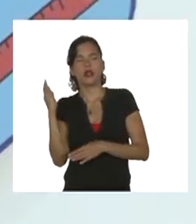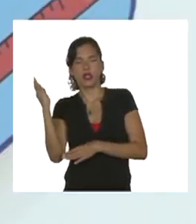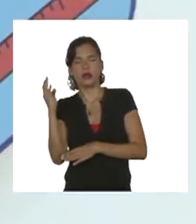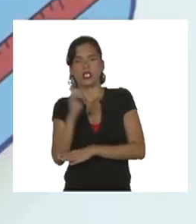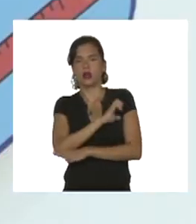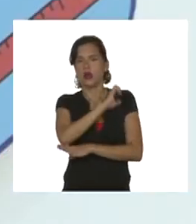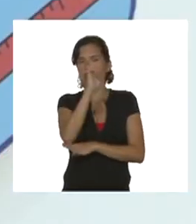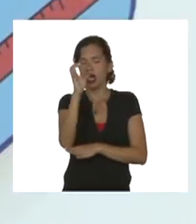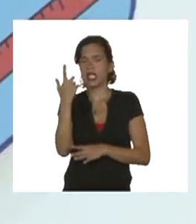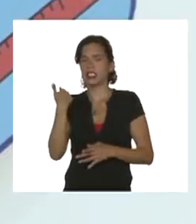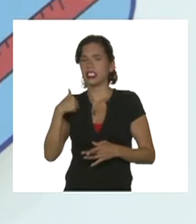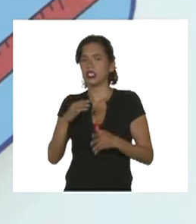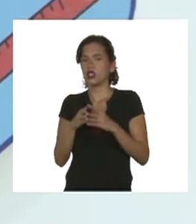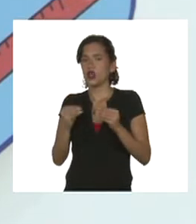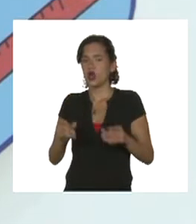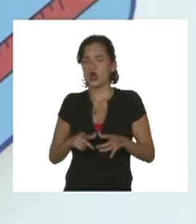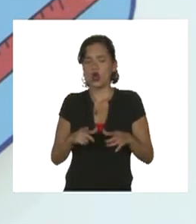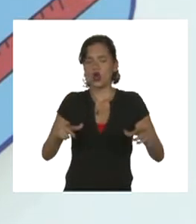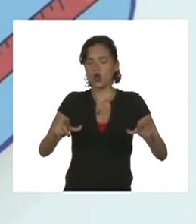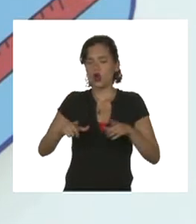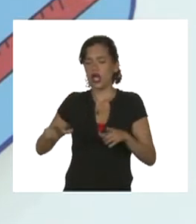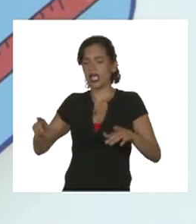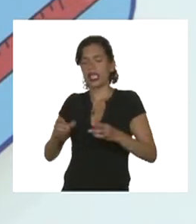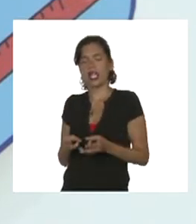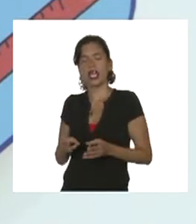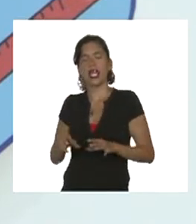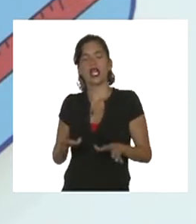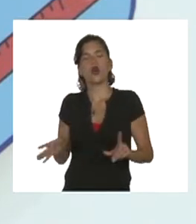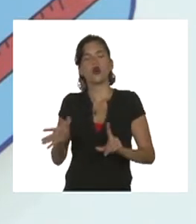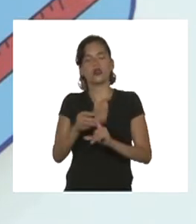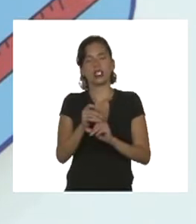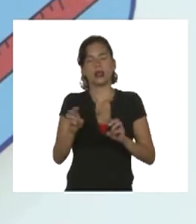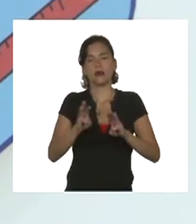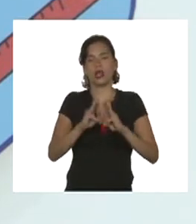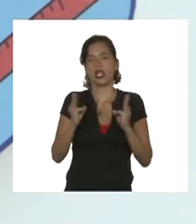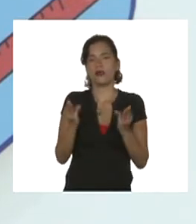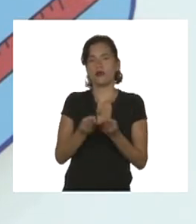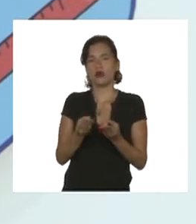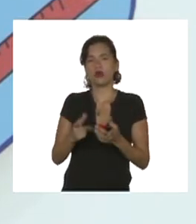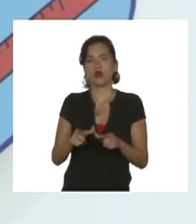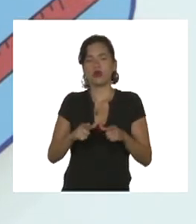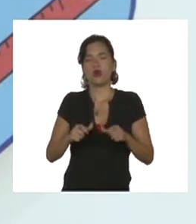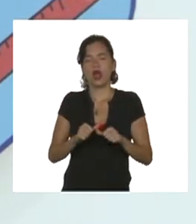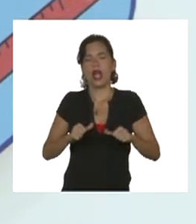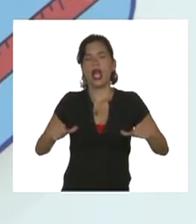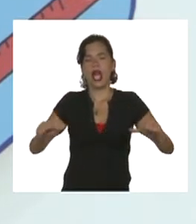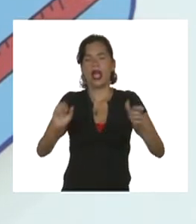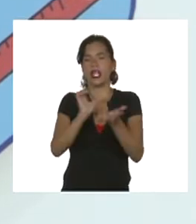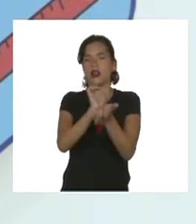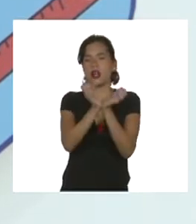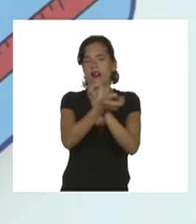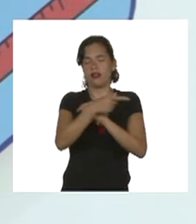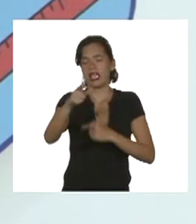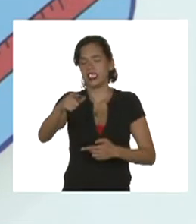todos los ecosistemas que encontramos en el mundo en un área geográfica. Es decir, es